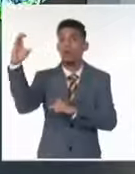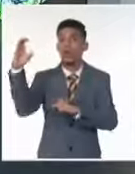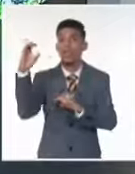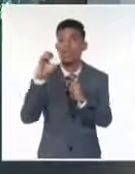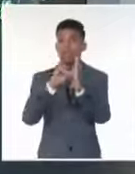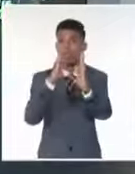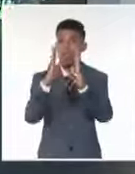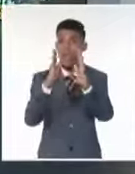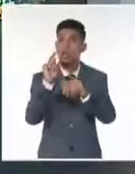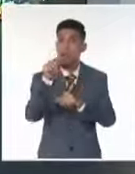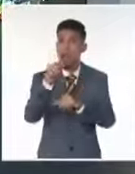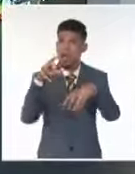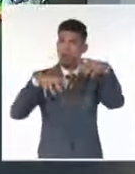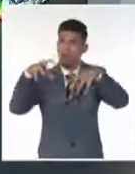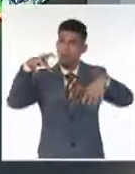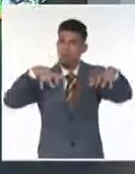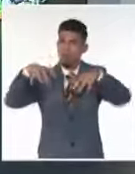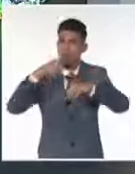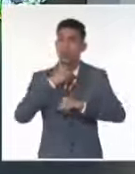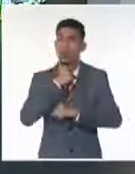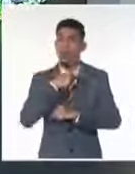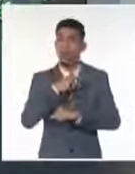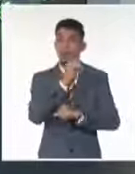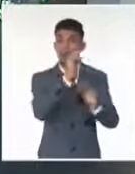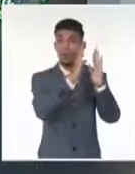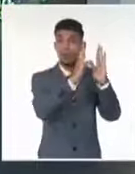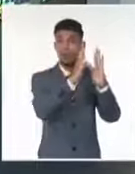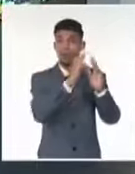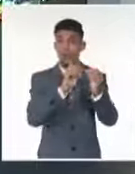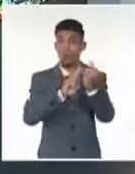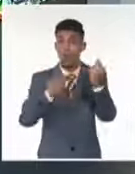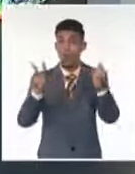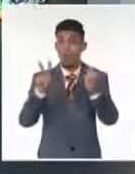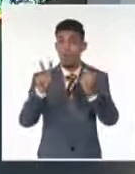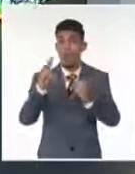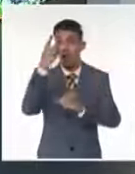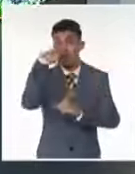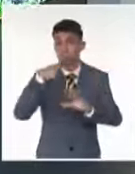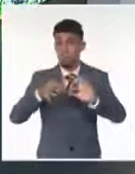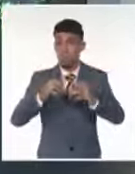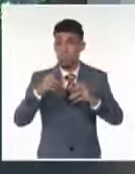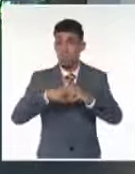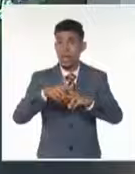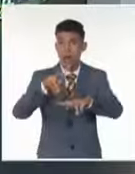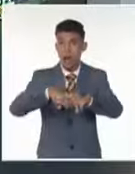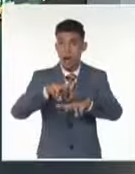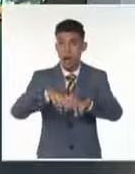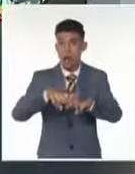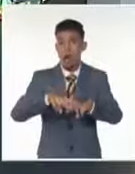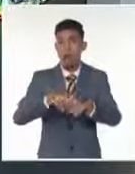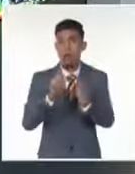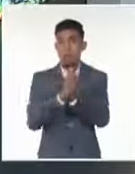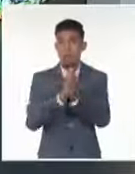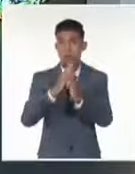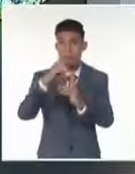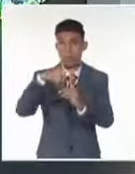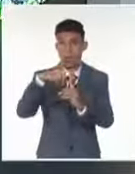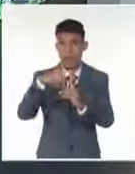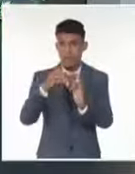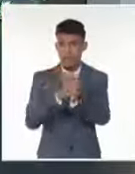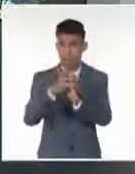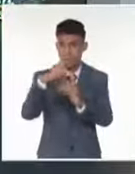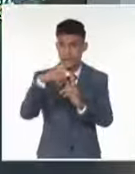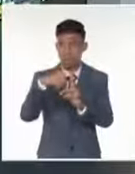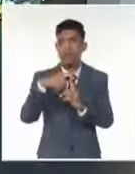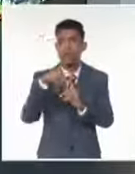pero también algunas en la región oriental, por ejemplo, en la provincia de Artemisa, también en el La Habana, en el sur de la provincia de La Habana, en Matanzas, se reportaba caída de